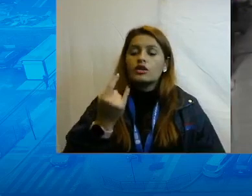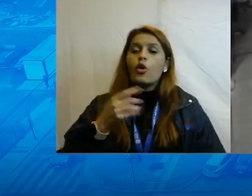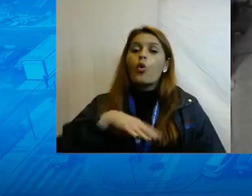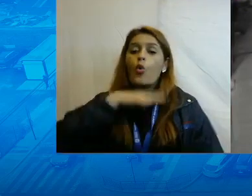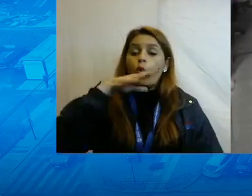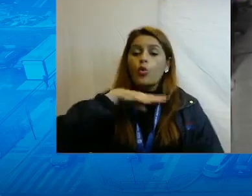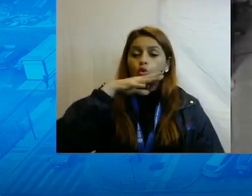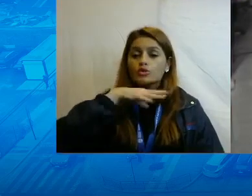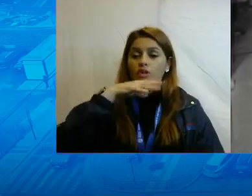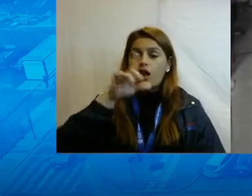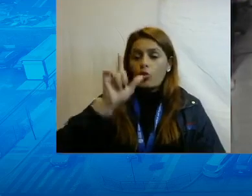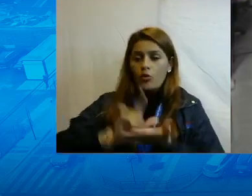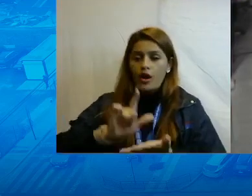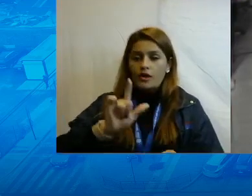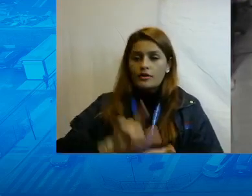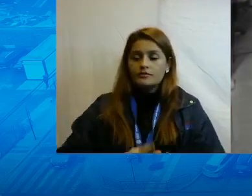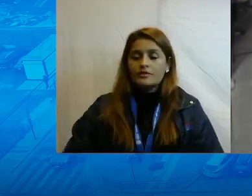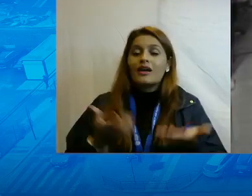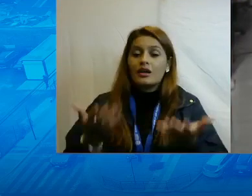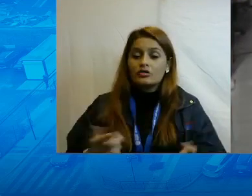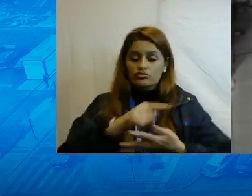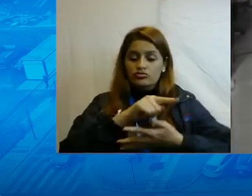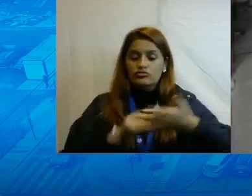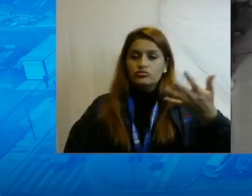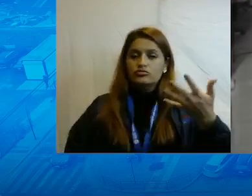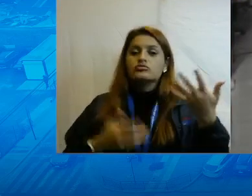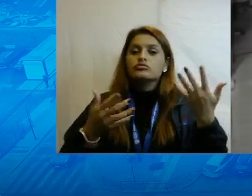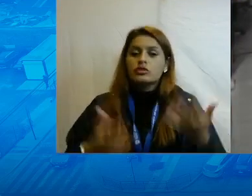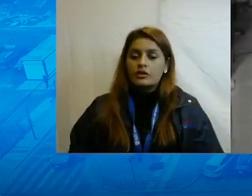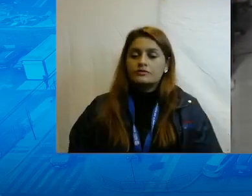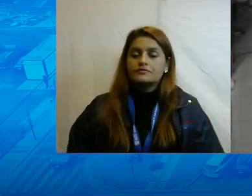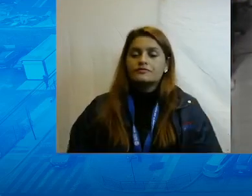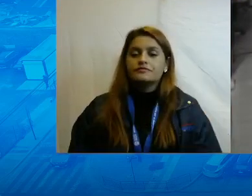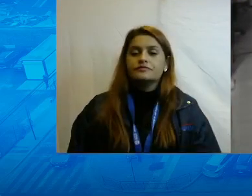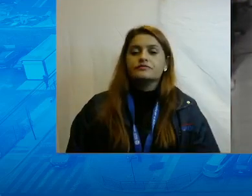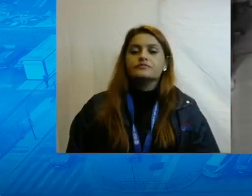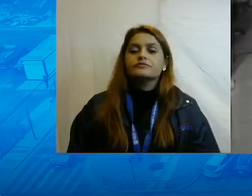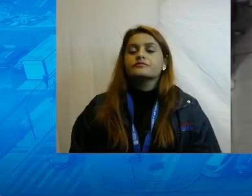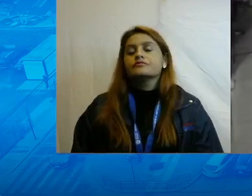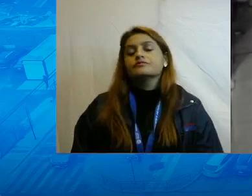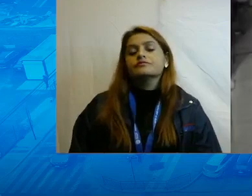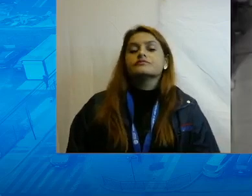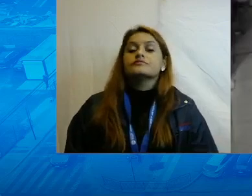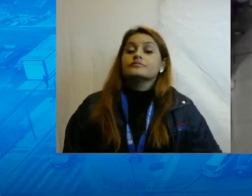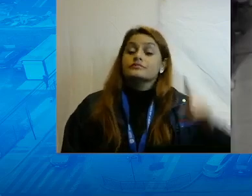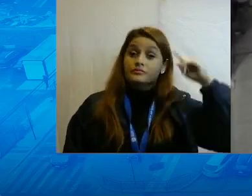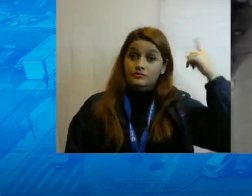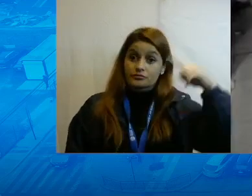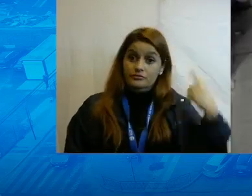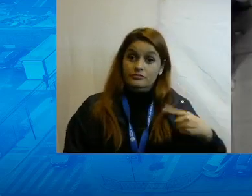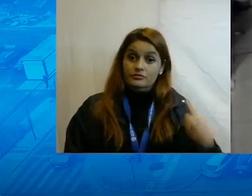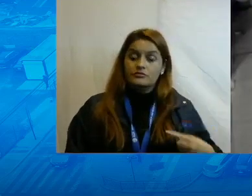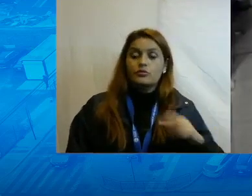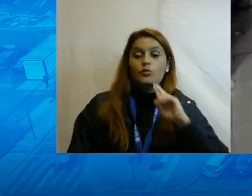ocupando el espacio. Esos son los cuatro puntos, alcaldesa. Gracias.